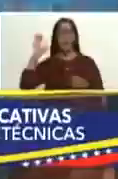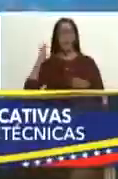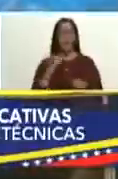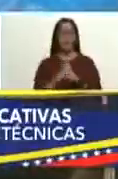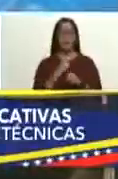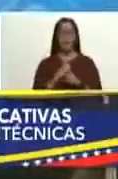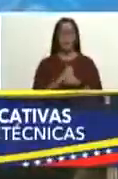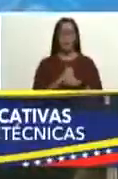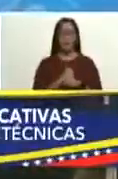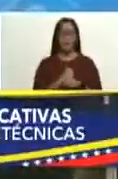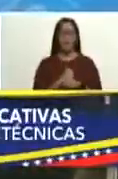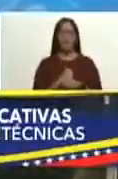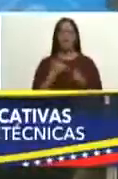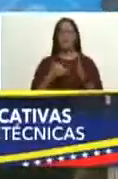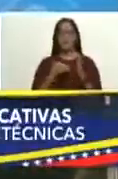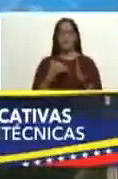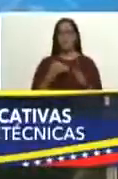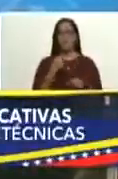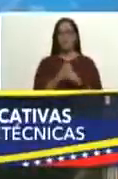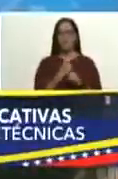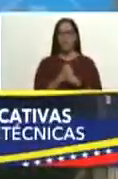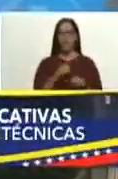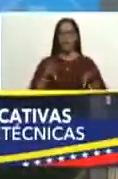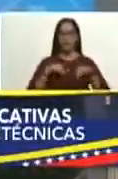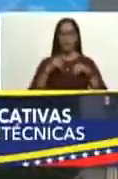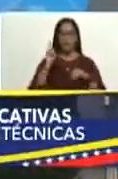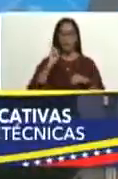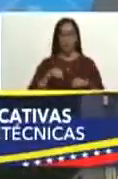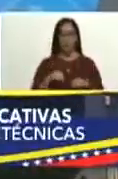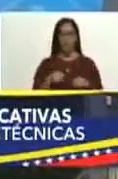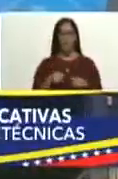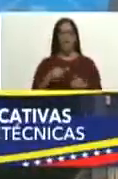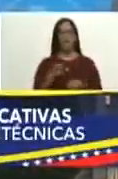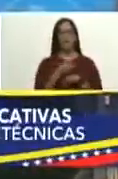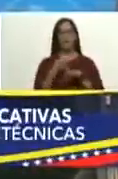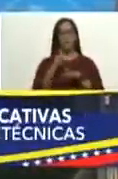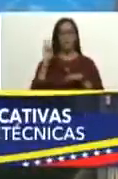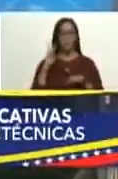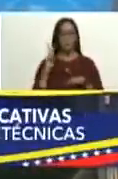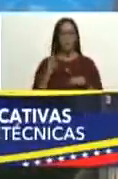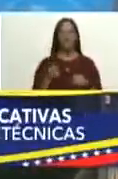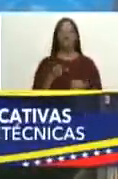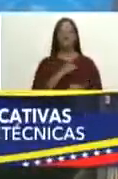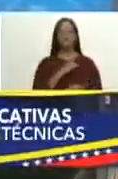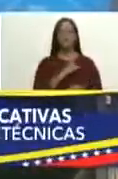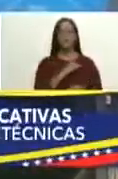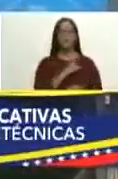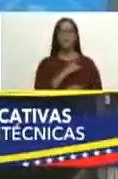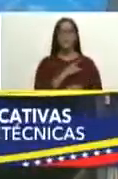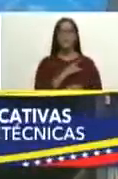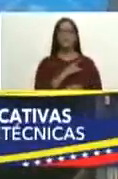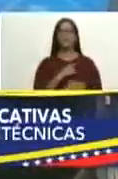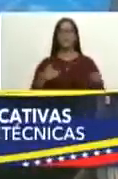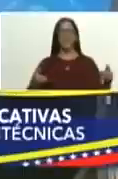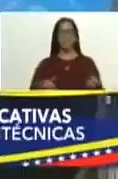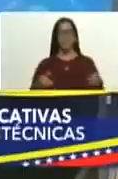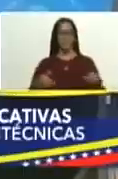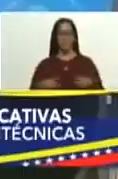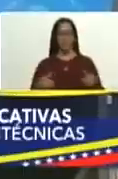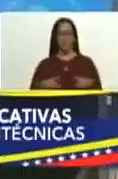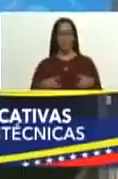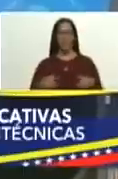trabajo, pero reconoce también el Estado venezolano a través de sus universidades ese esfuerzo. Y